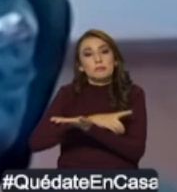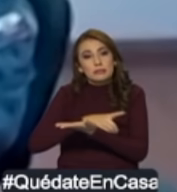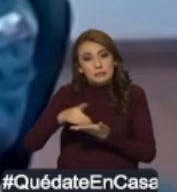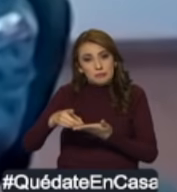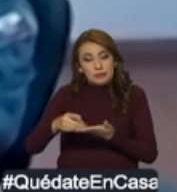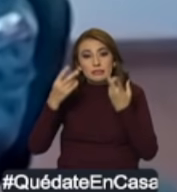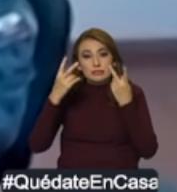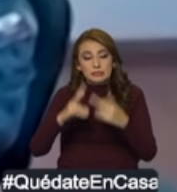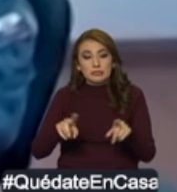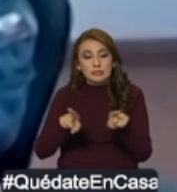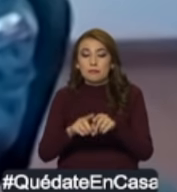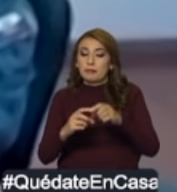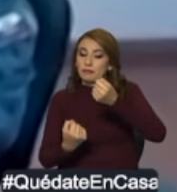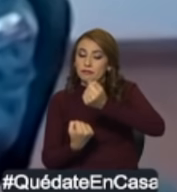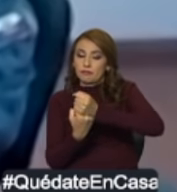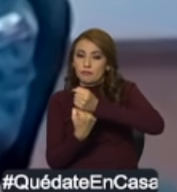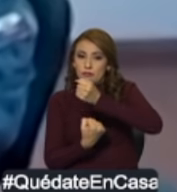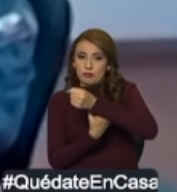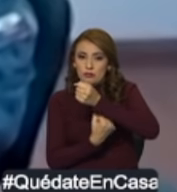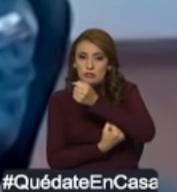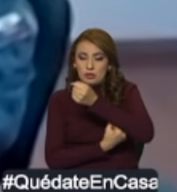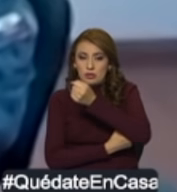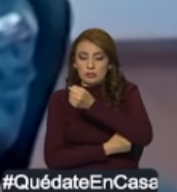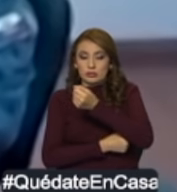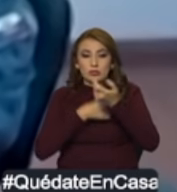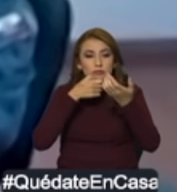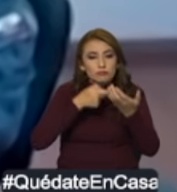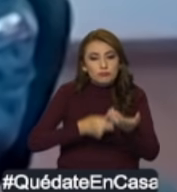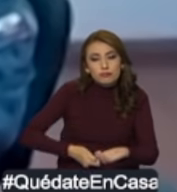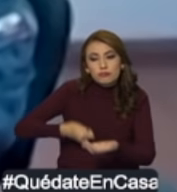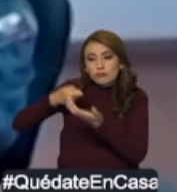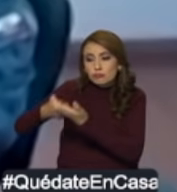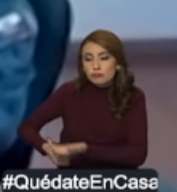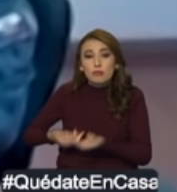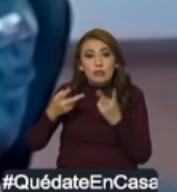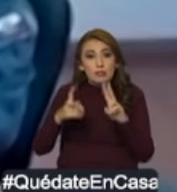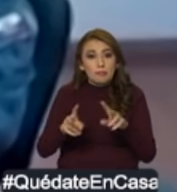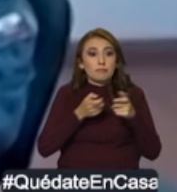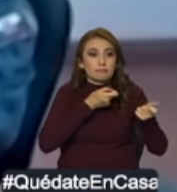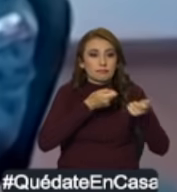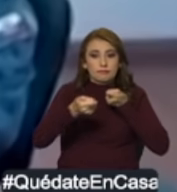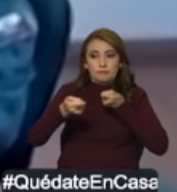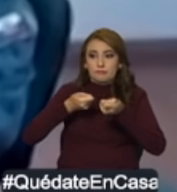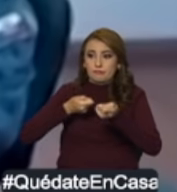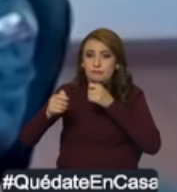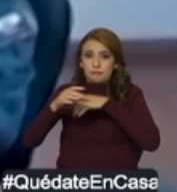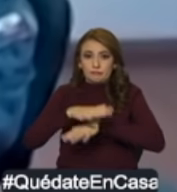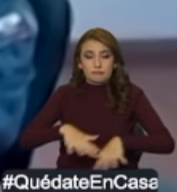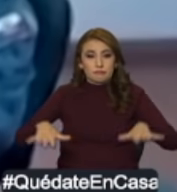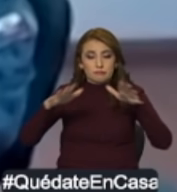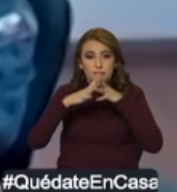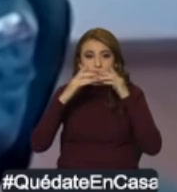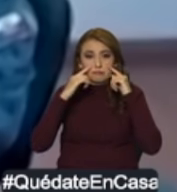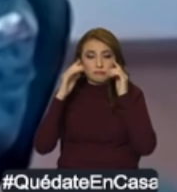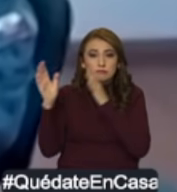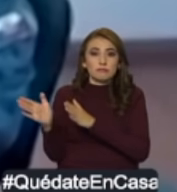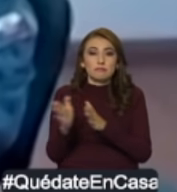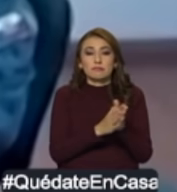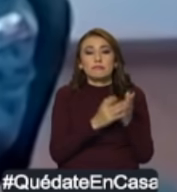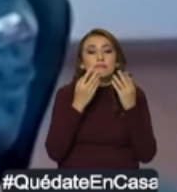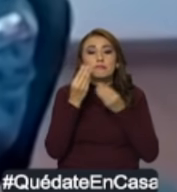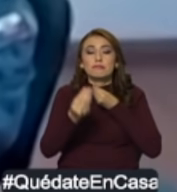las decisiones para la prevención, mitigación y control de la pandemia en el Ecuador. Así, los objetivos son caracterizar